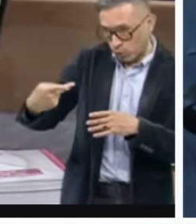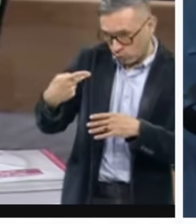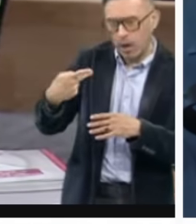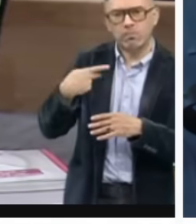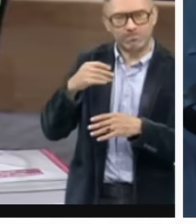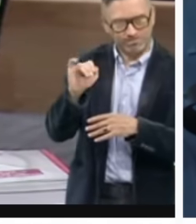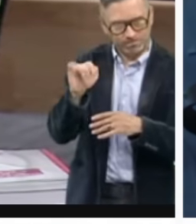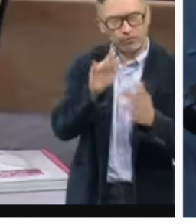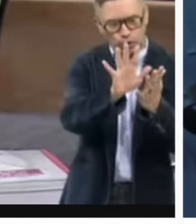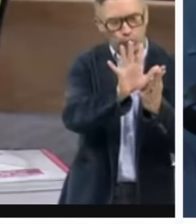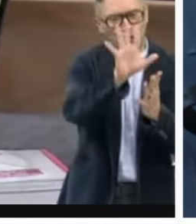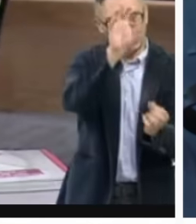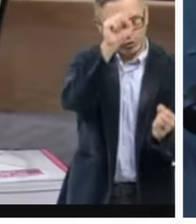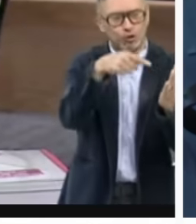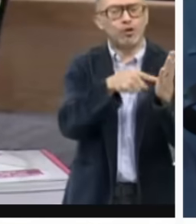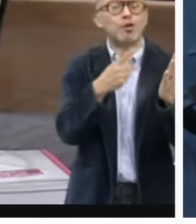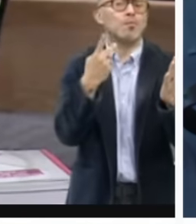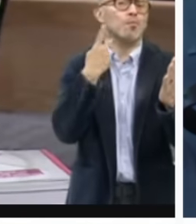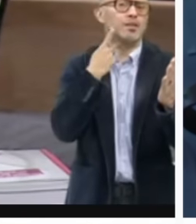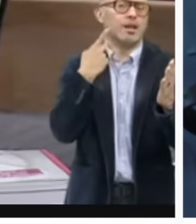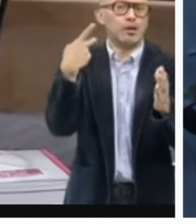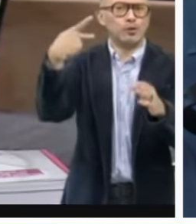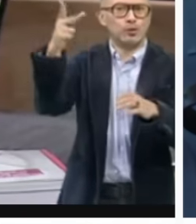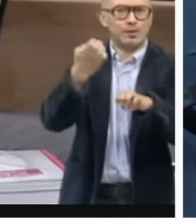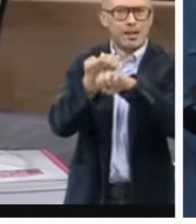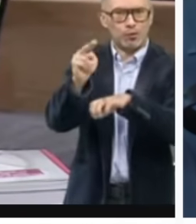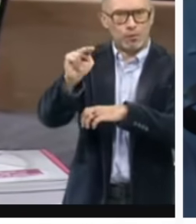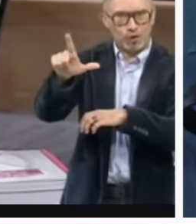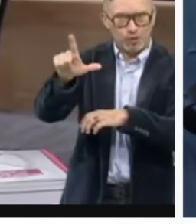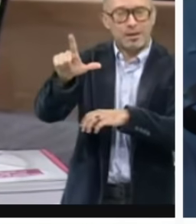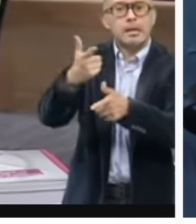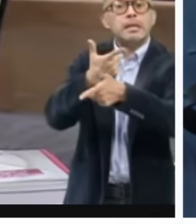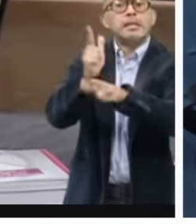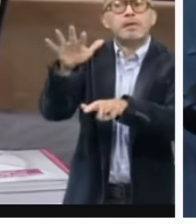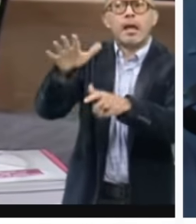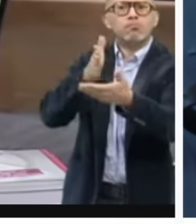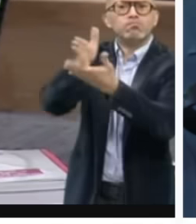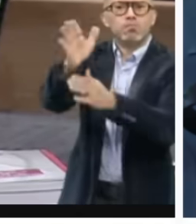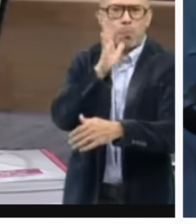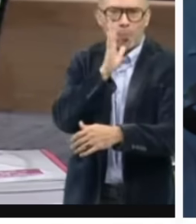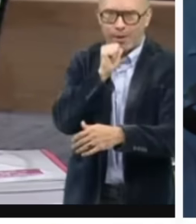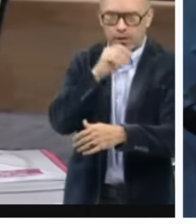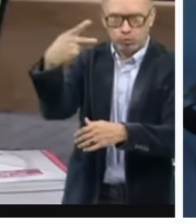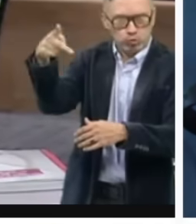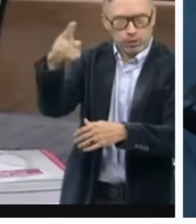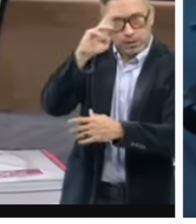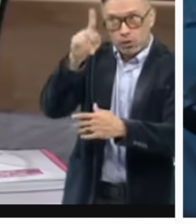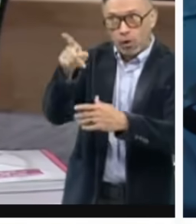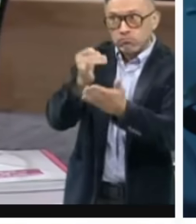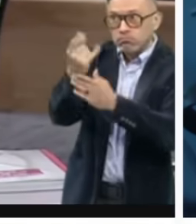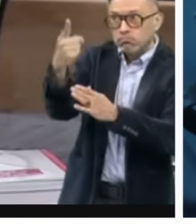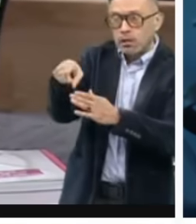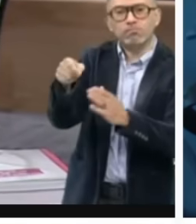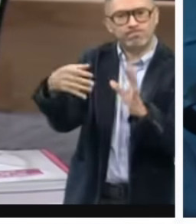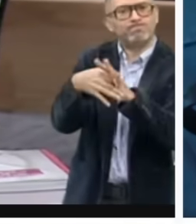la Constitución Política del Estado Libre y Soberano de Nuevo León. Más allá, digamos, de las consideraciones de que